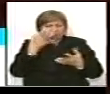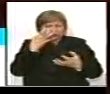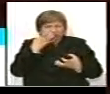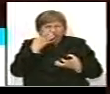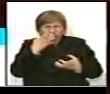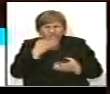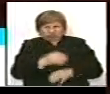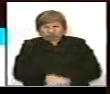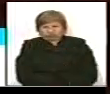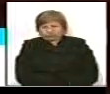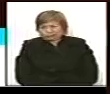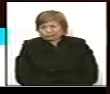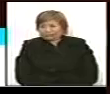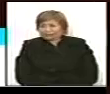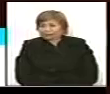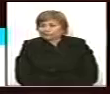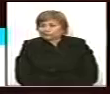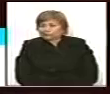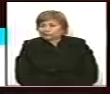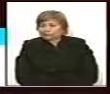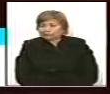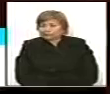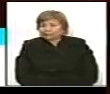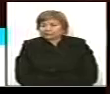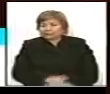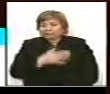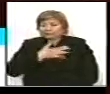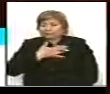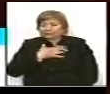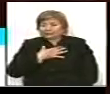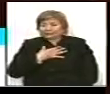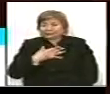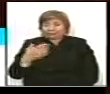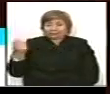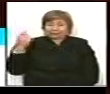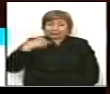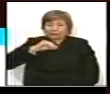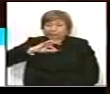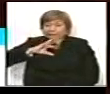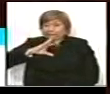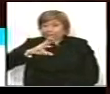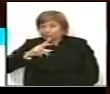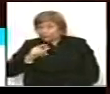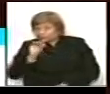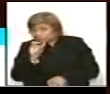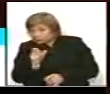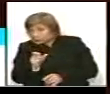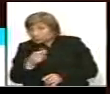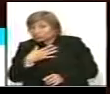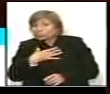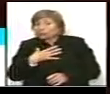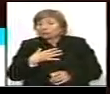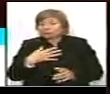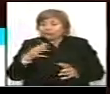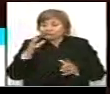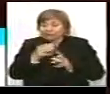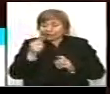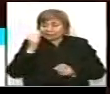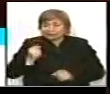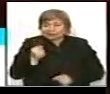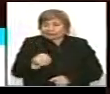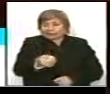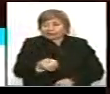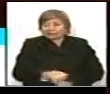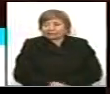enojadas, ¿no? Me gustaría, cuando viene un ladrón, me gustaría tener a Hulk a mi lado